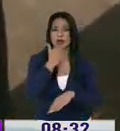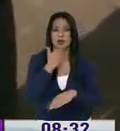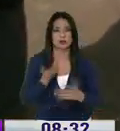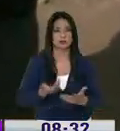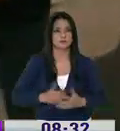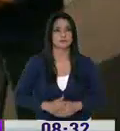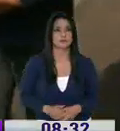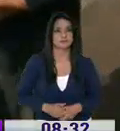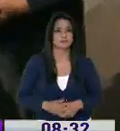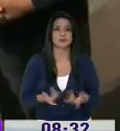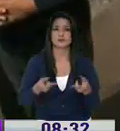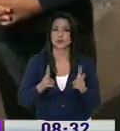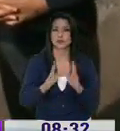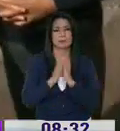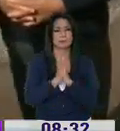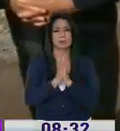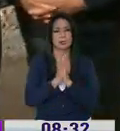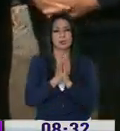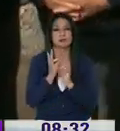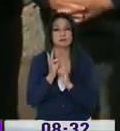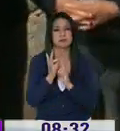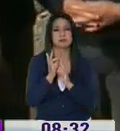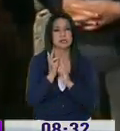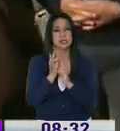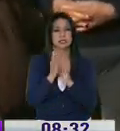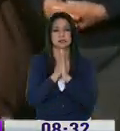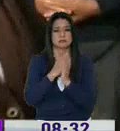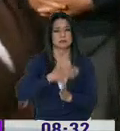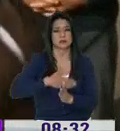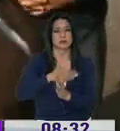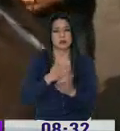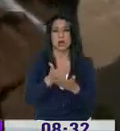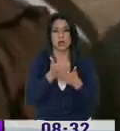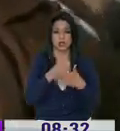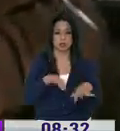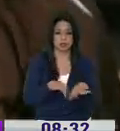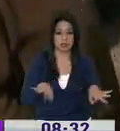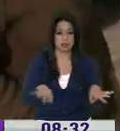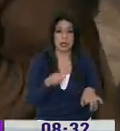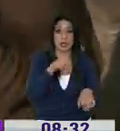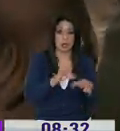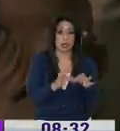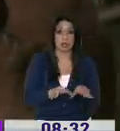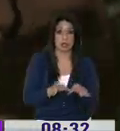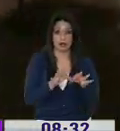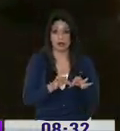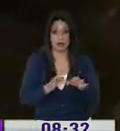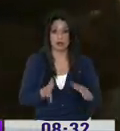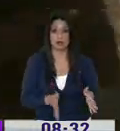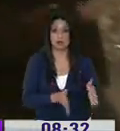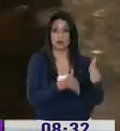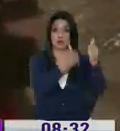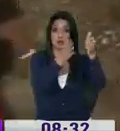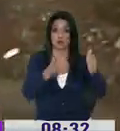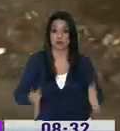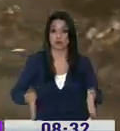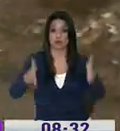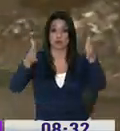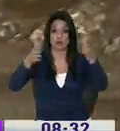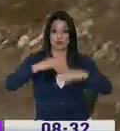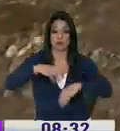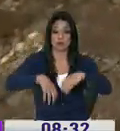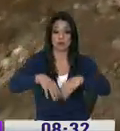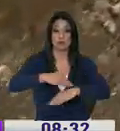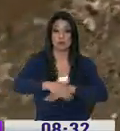eso también sería un periodo bastante de los vecinos que si nos pueden ayudar con el adoquinado en los muros porque son más de 30 años que vivimos aquí